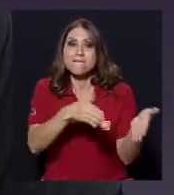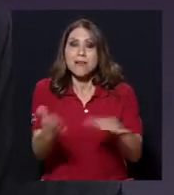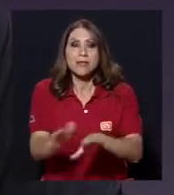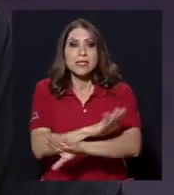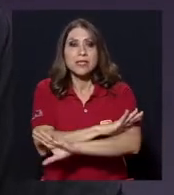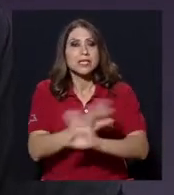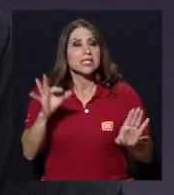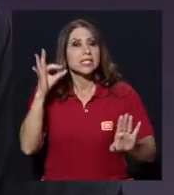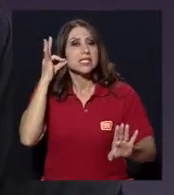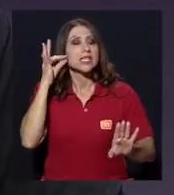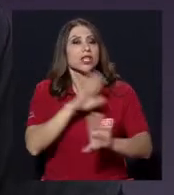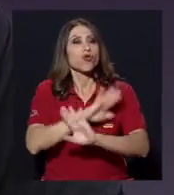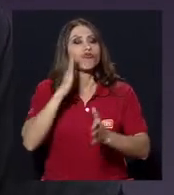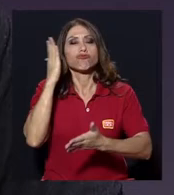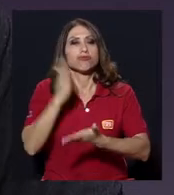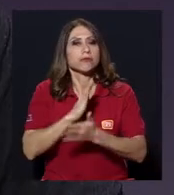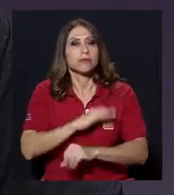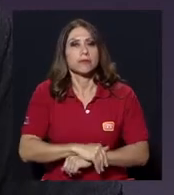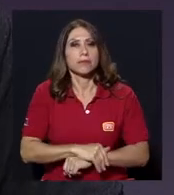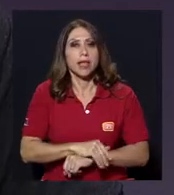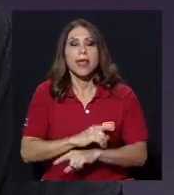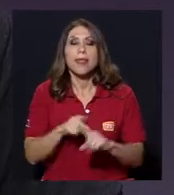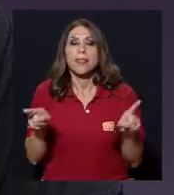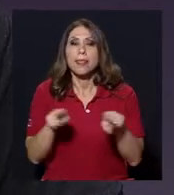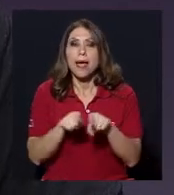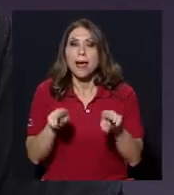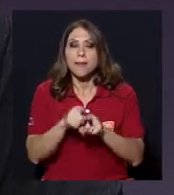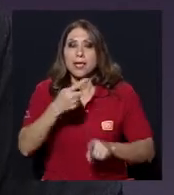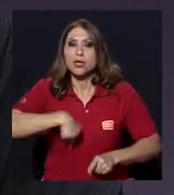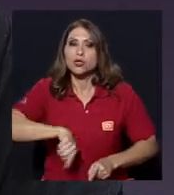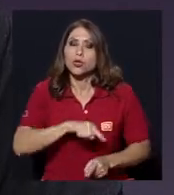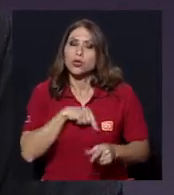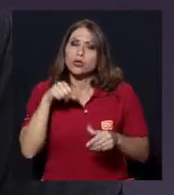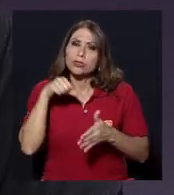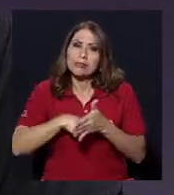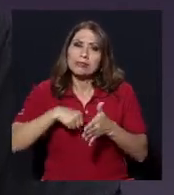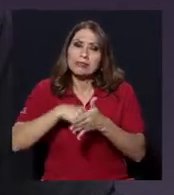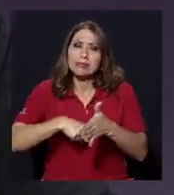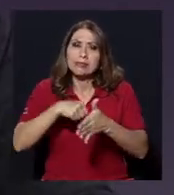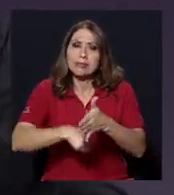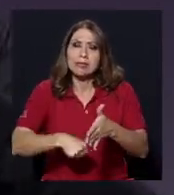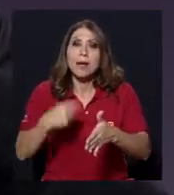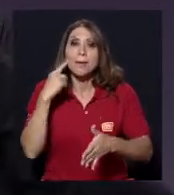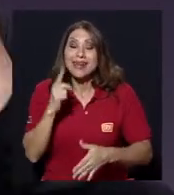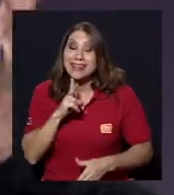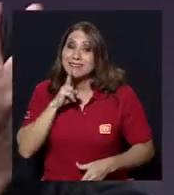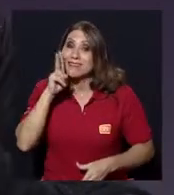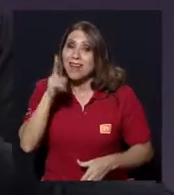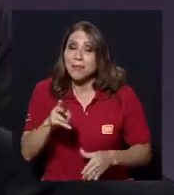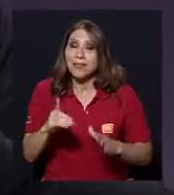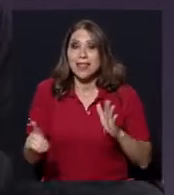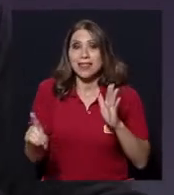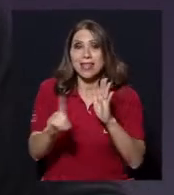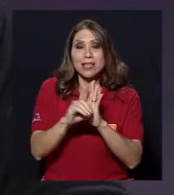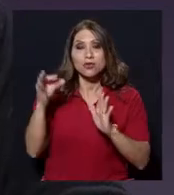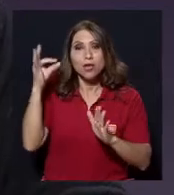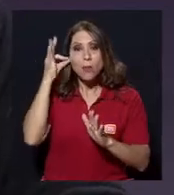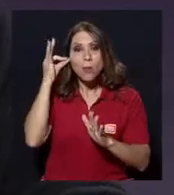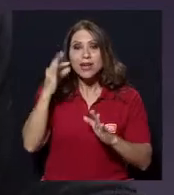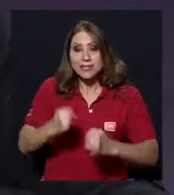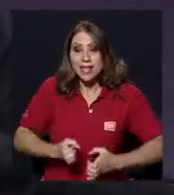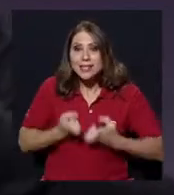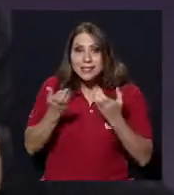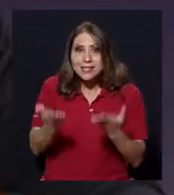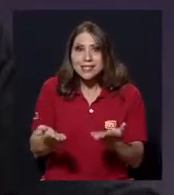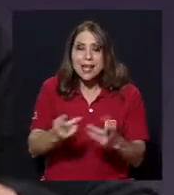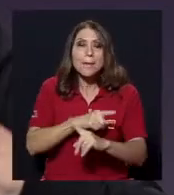estamos abogando porque existan realmente los derechos de las mujeres, pero los derechos entendidos de una visión integral, ¿verdad?